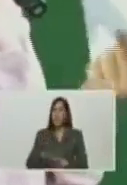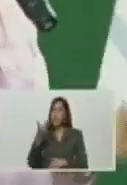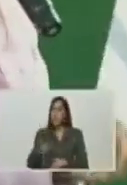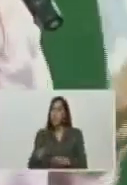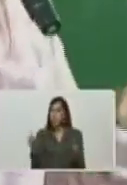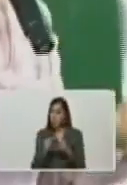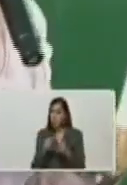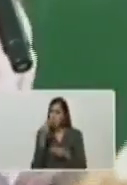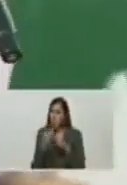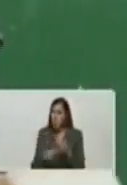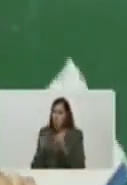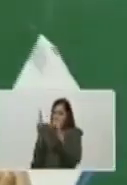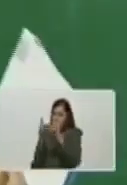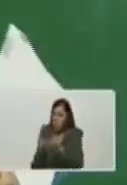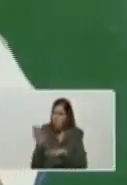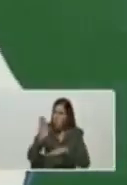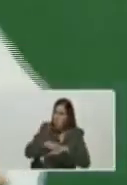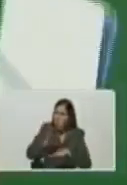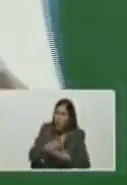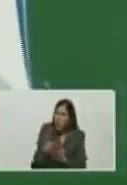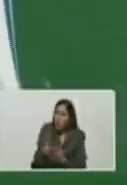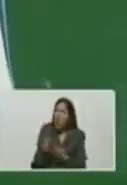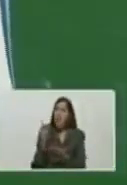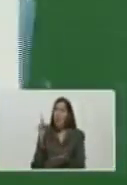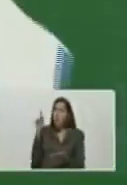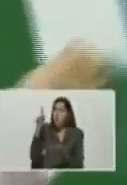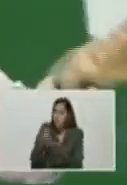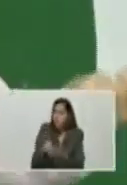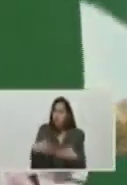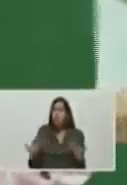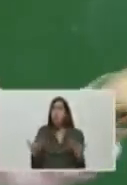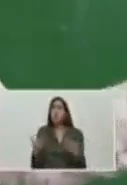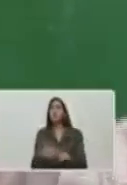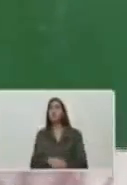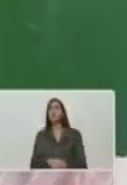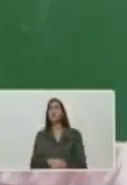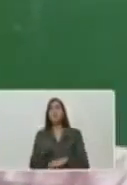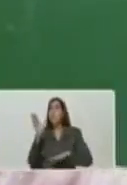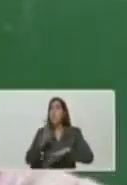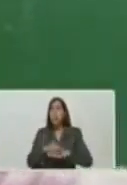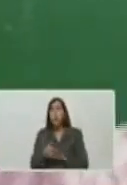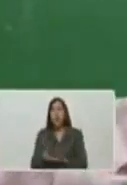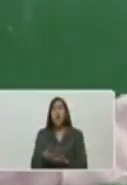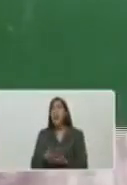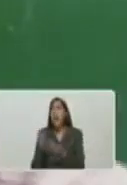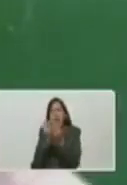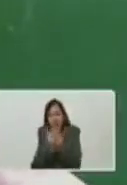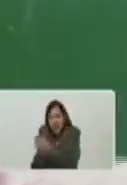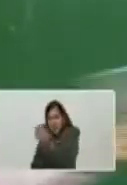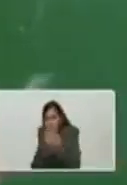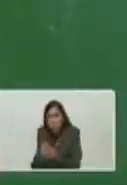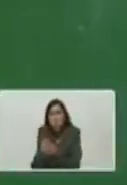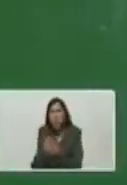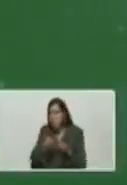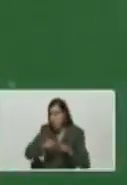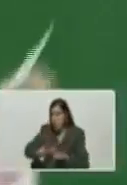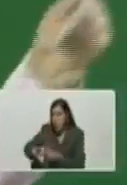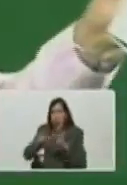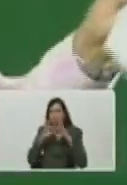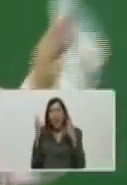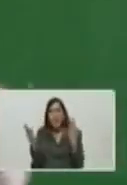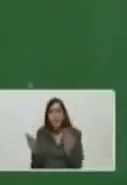el diagnóstico, porque el niño está allí y no lo vamos a diagnosticar al niño, hay que diagnosticar la familia, el territorio donde está el